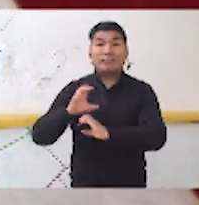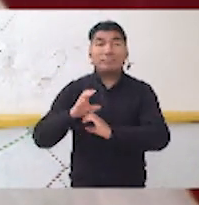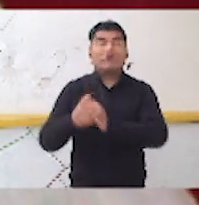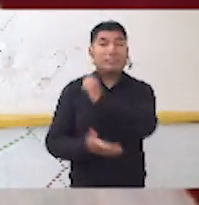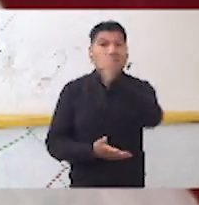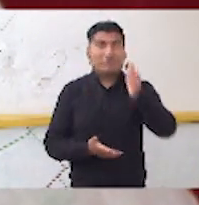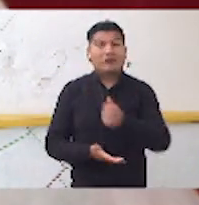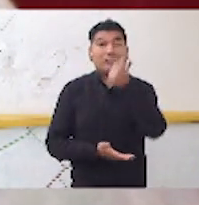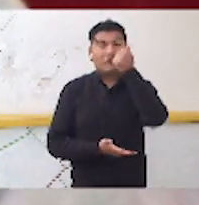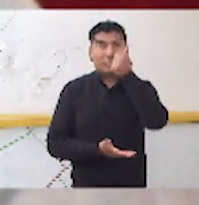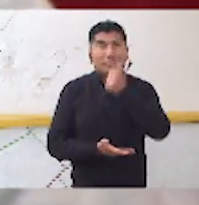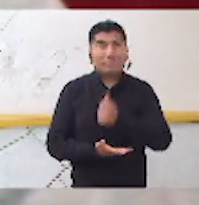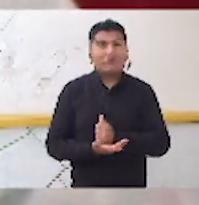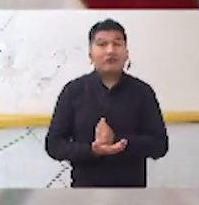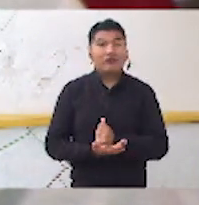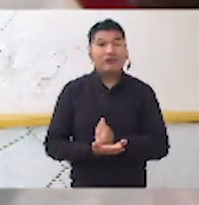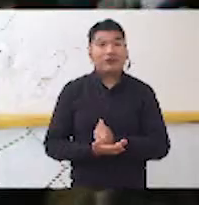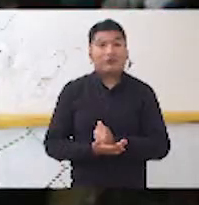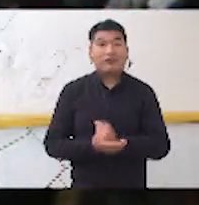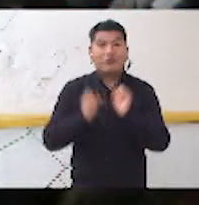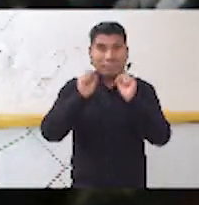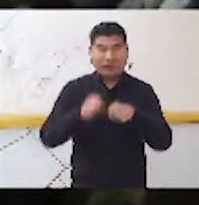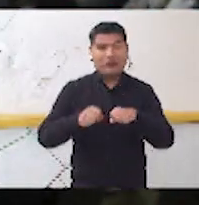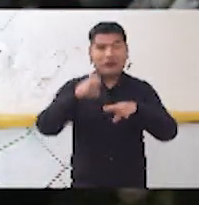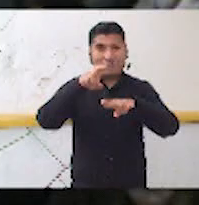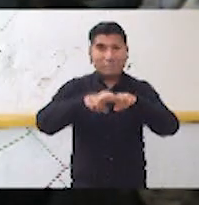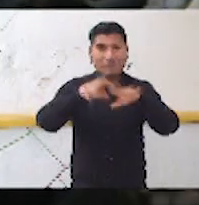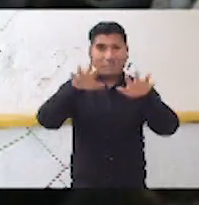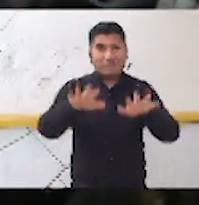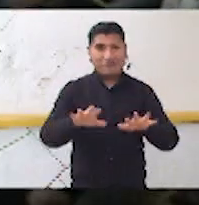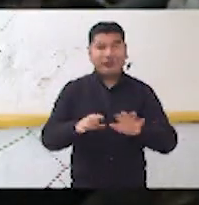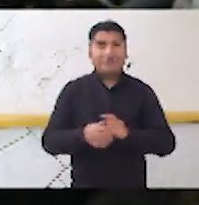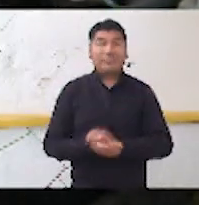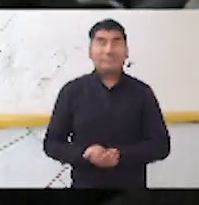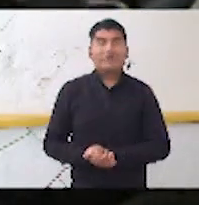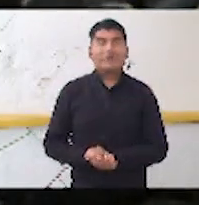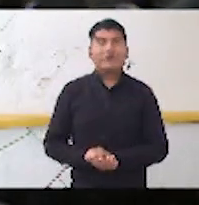siglos. Amén. Podemos tomar asiento.